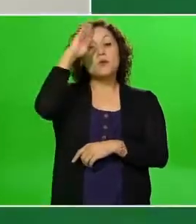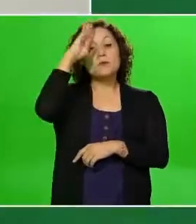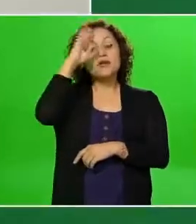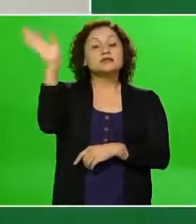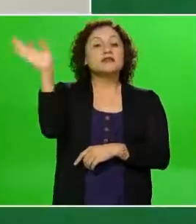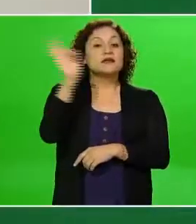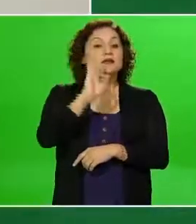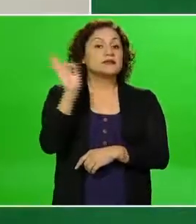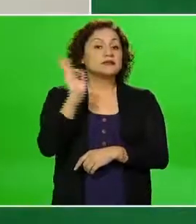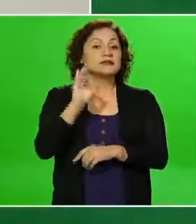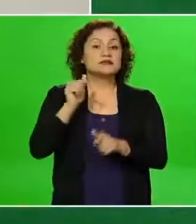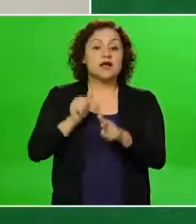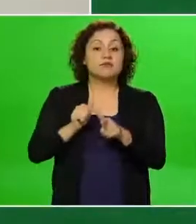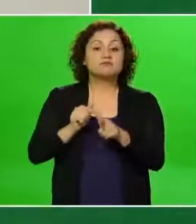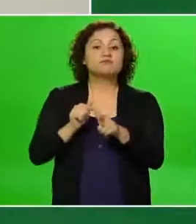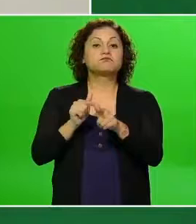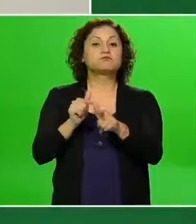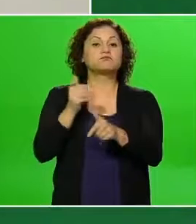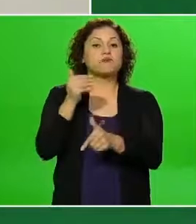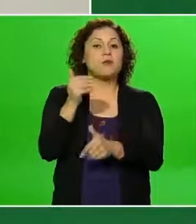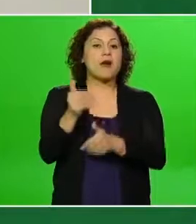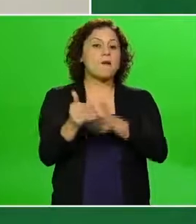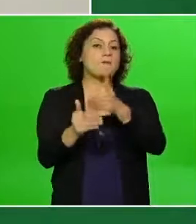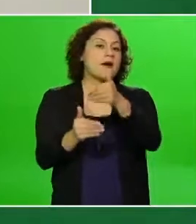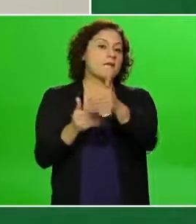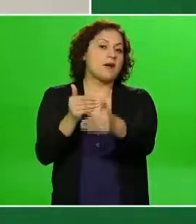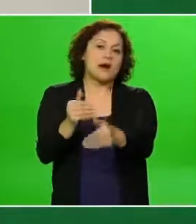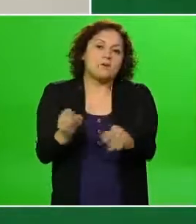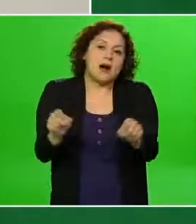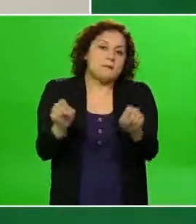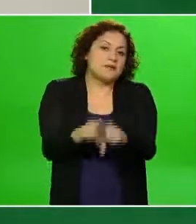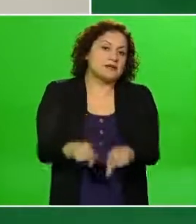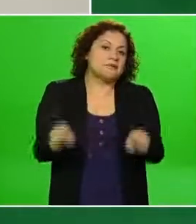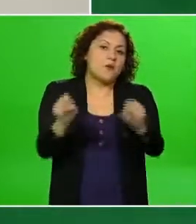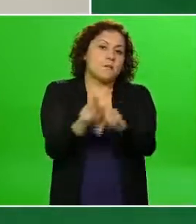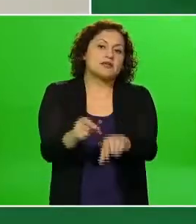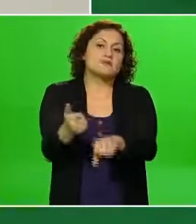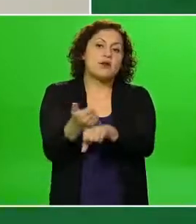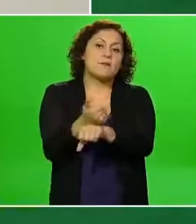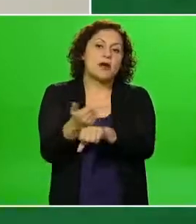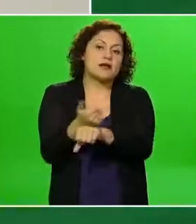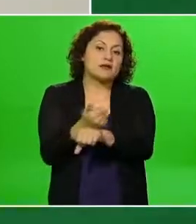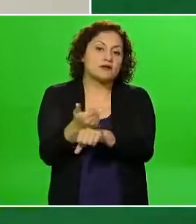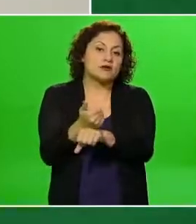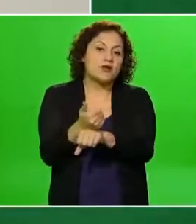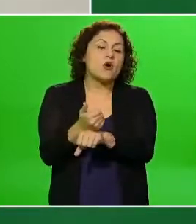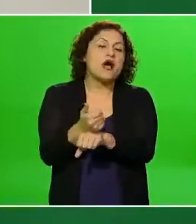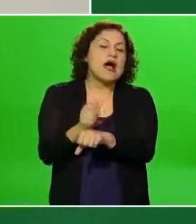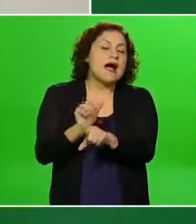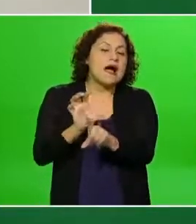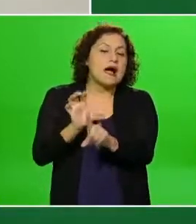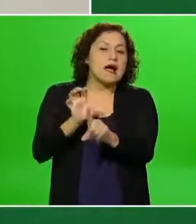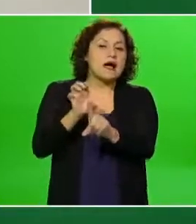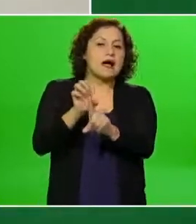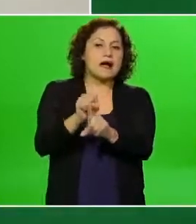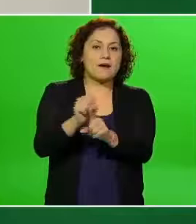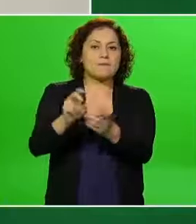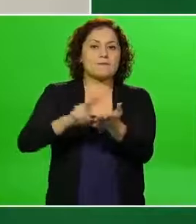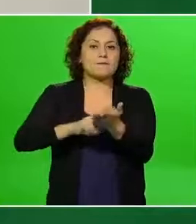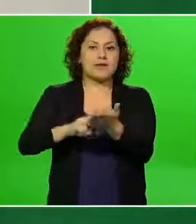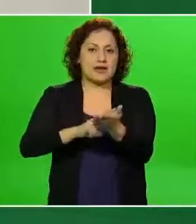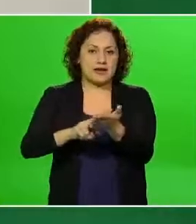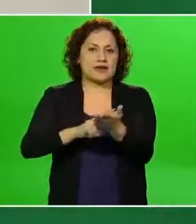seguir esa tendencia y de seguir ese comportamiento, pudieran alcanzar el color verde en un siguiente